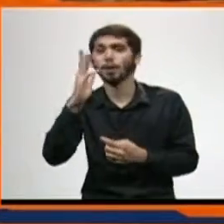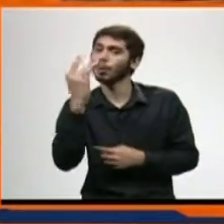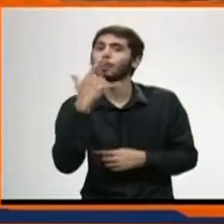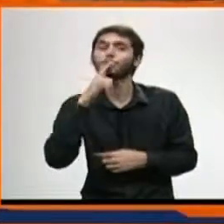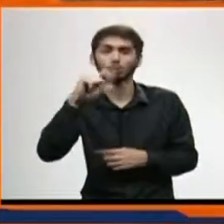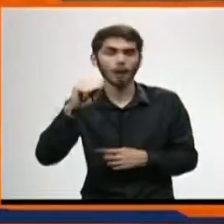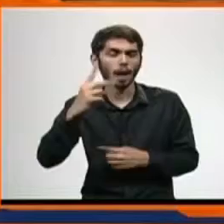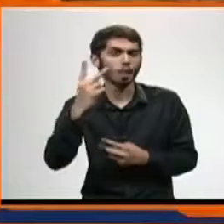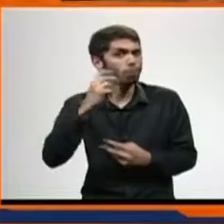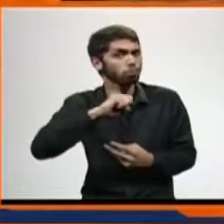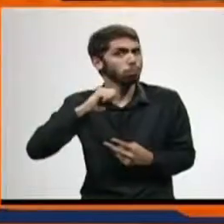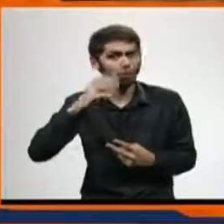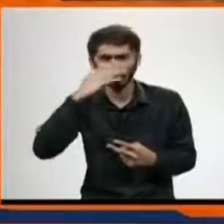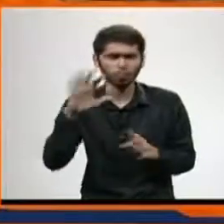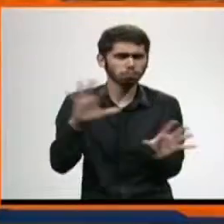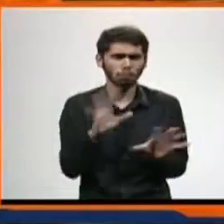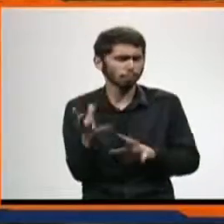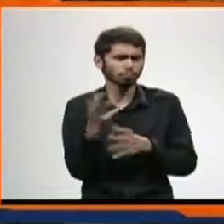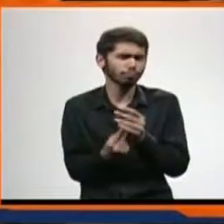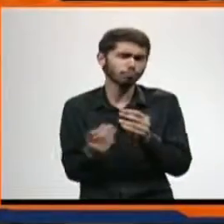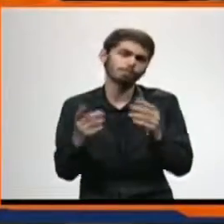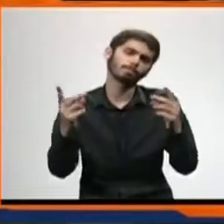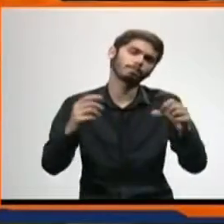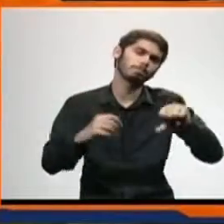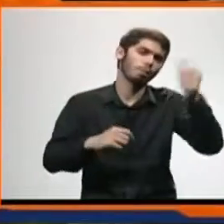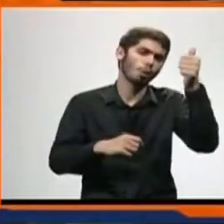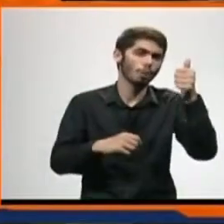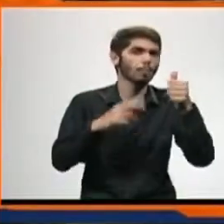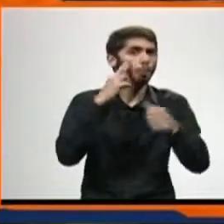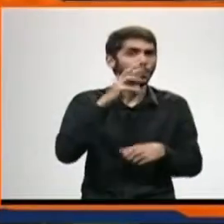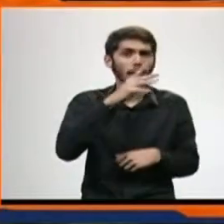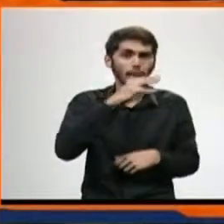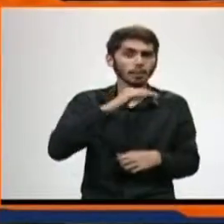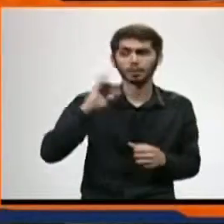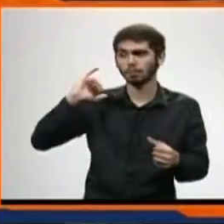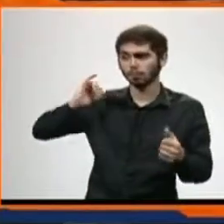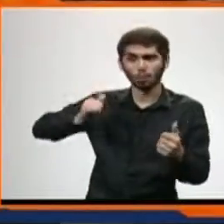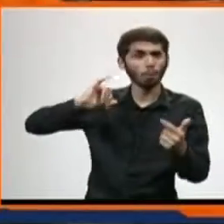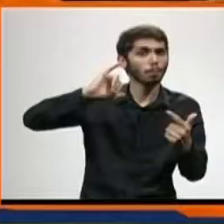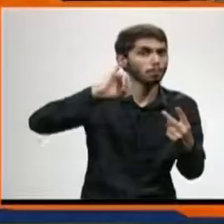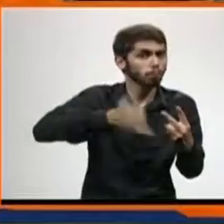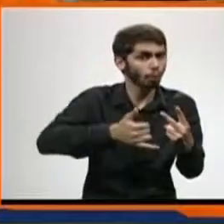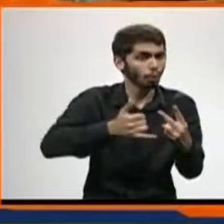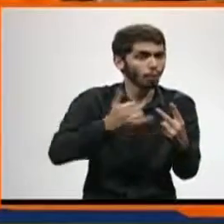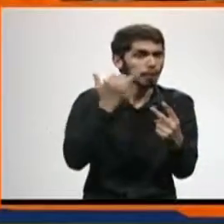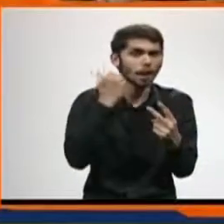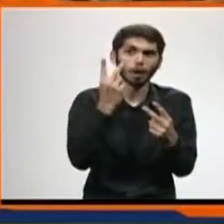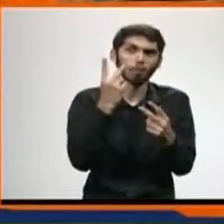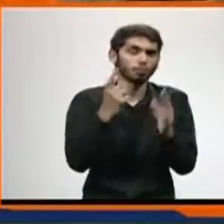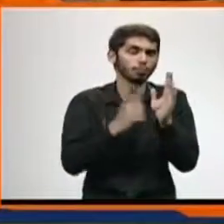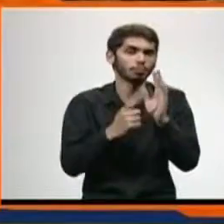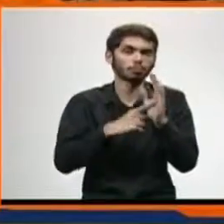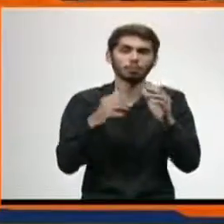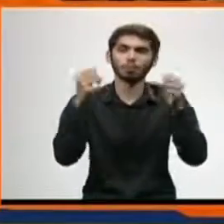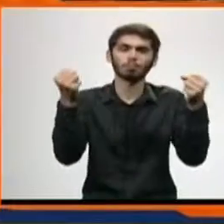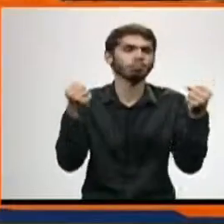Guay urquisa se consagró campeón de la temporada 2014 y sumó el segundo título oficial para las vitrinas